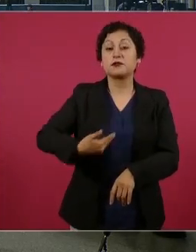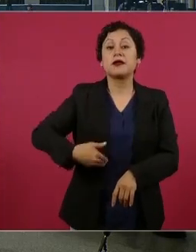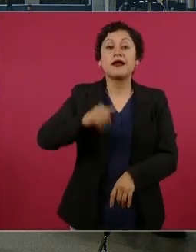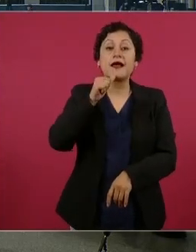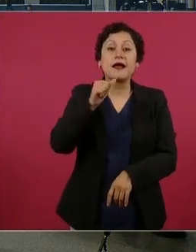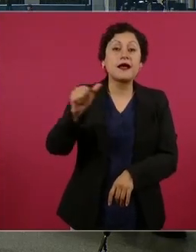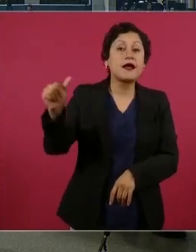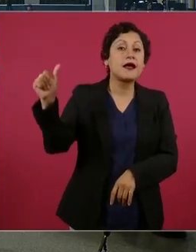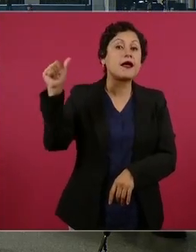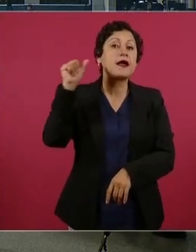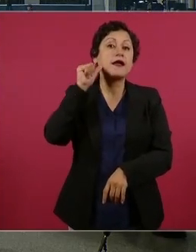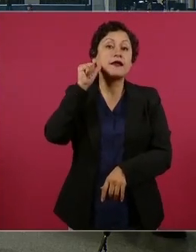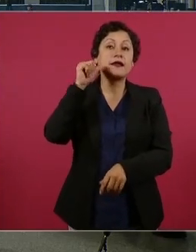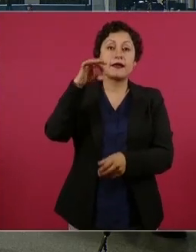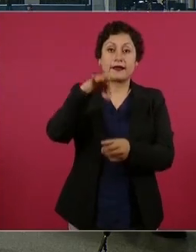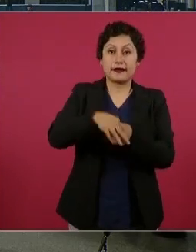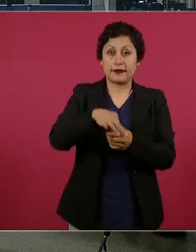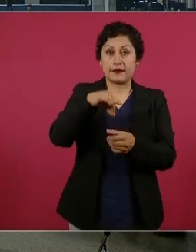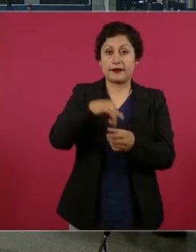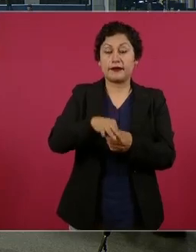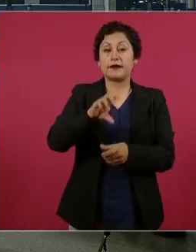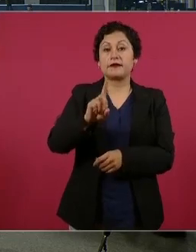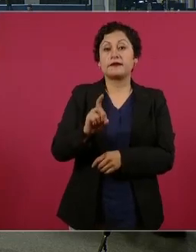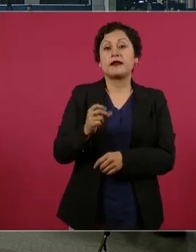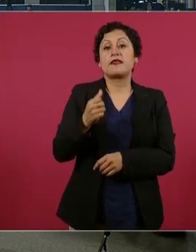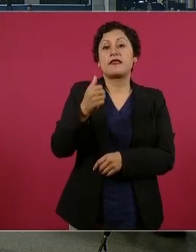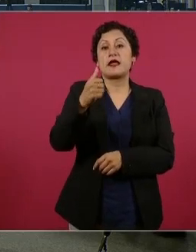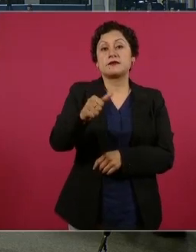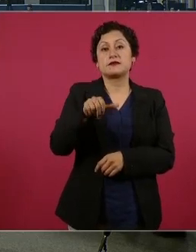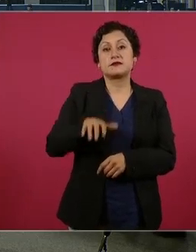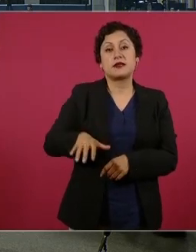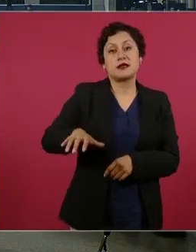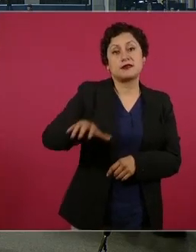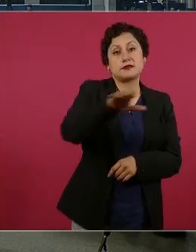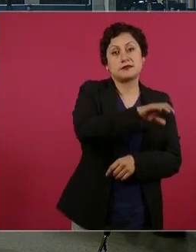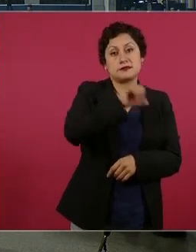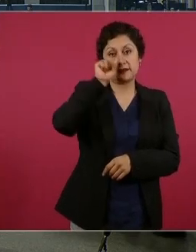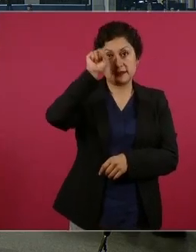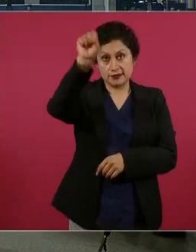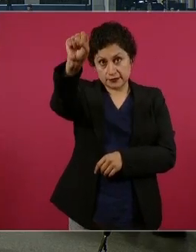de las 36 secciones sindicales.